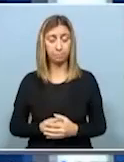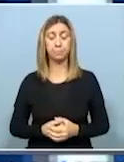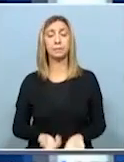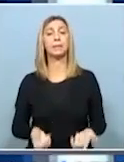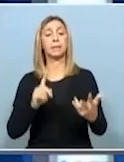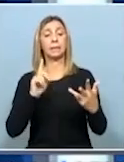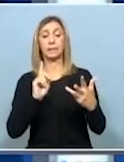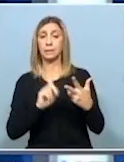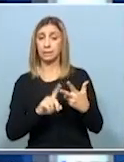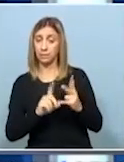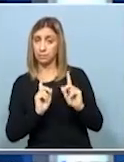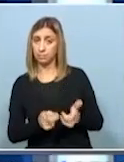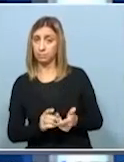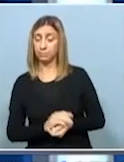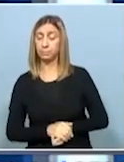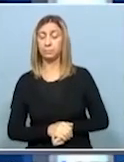y